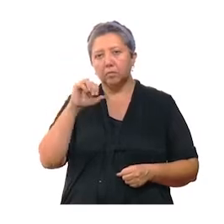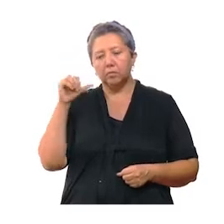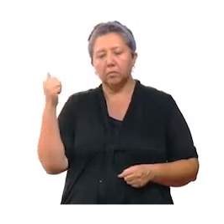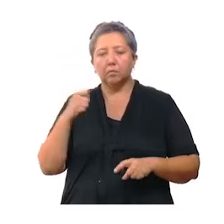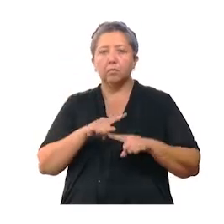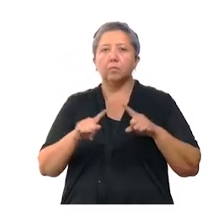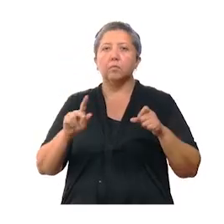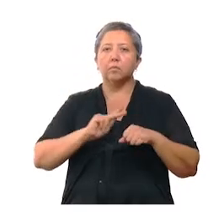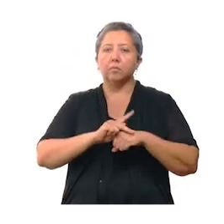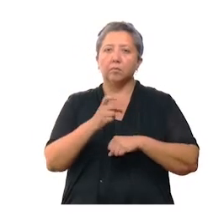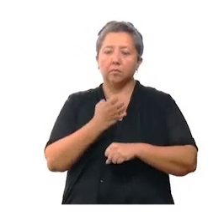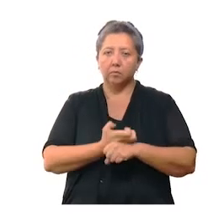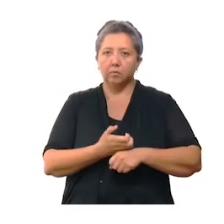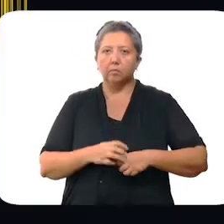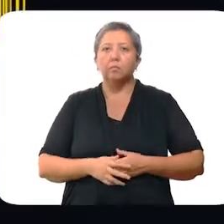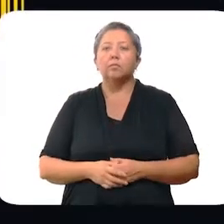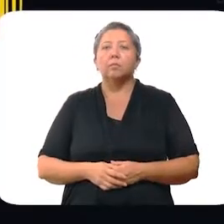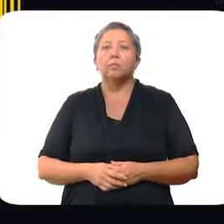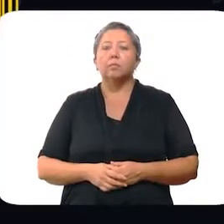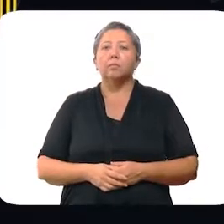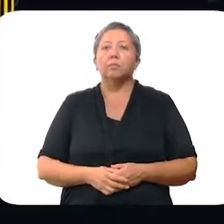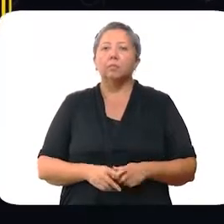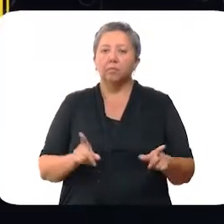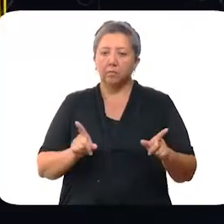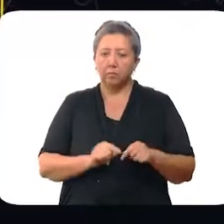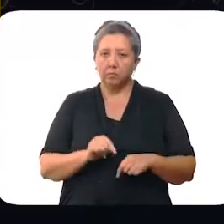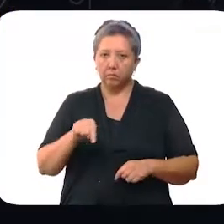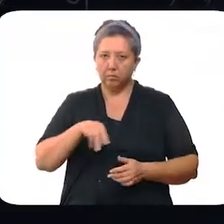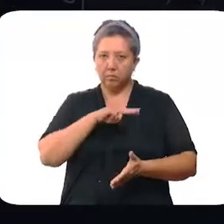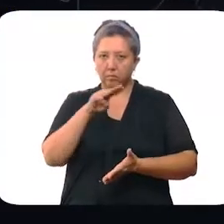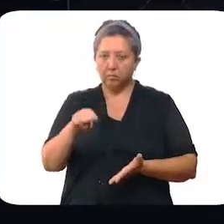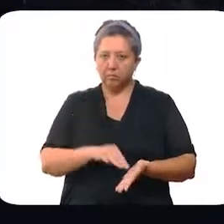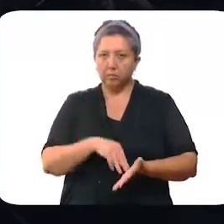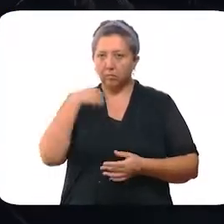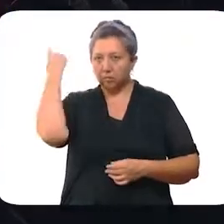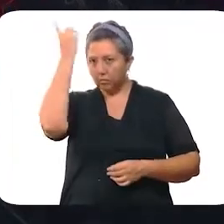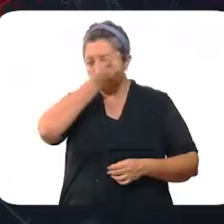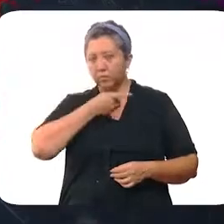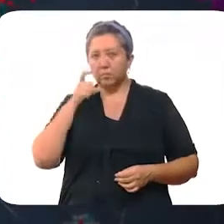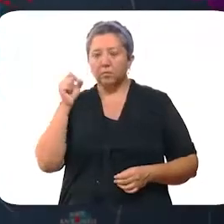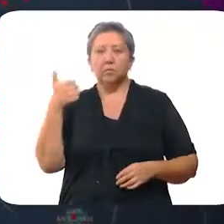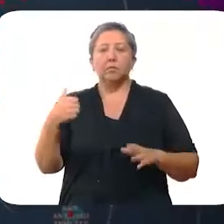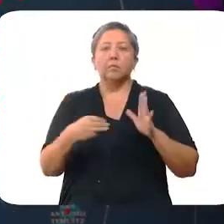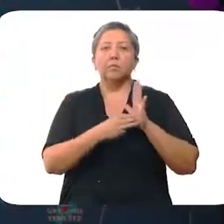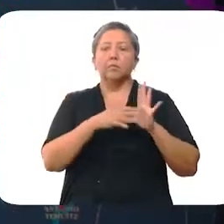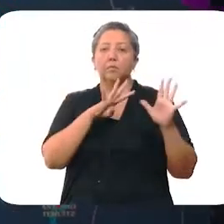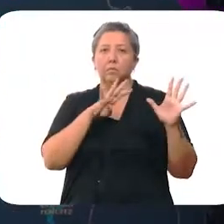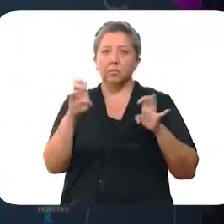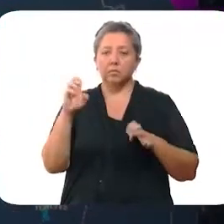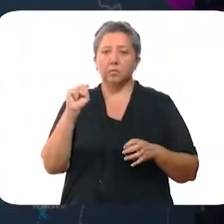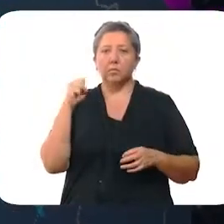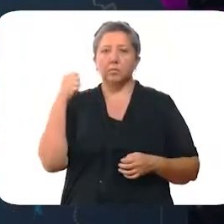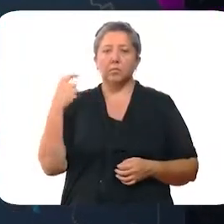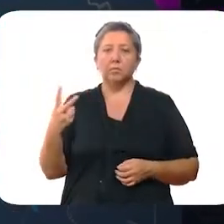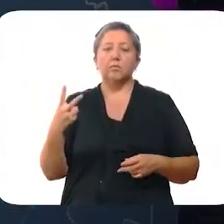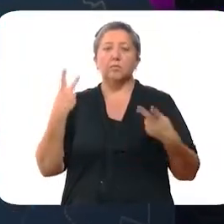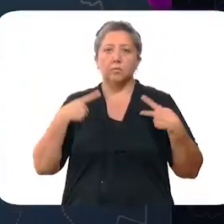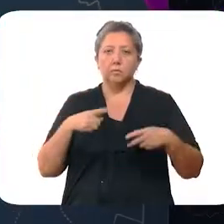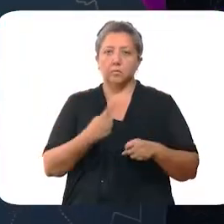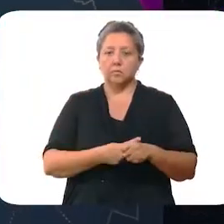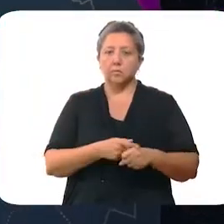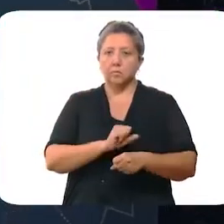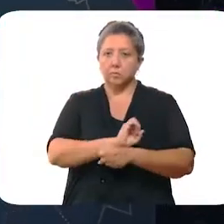otro país u otro estado. Específicamente en Mérida se han diagnosticado 26.962 personas